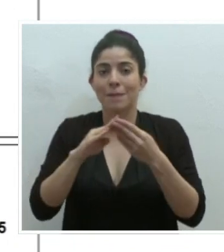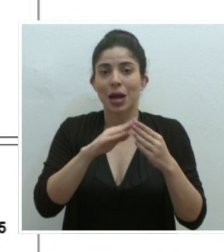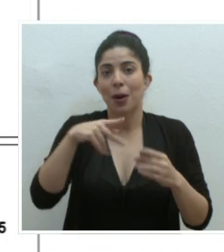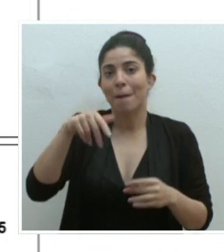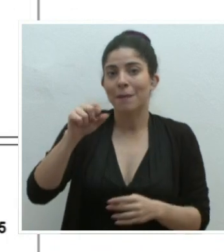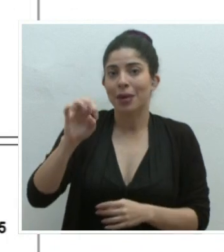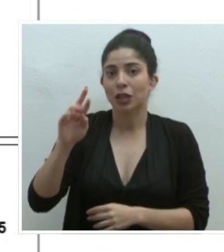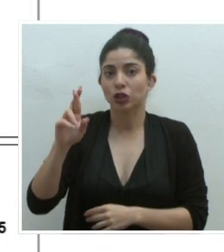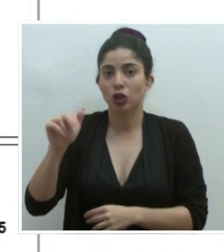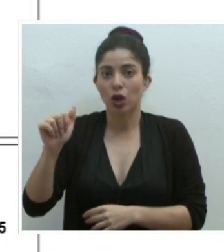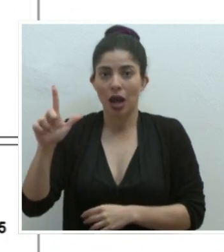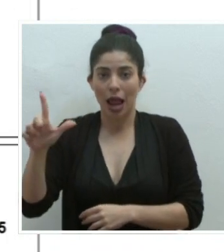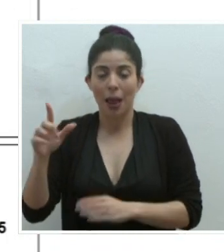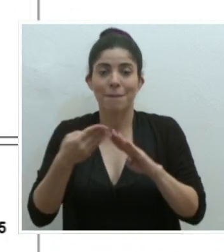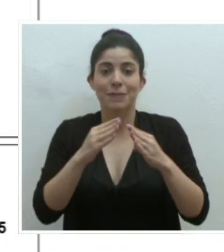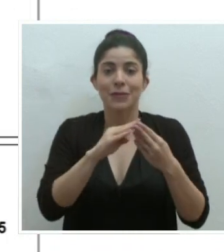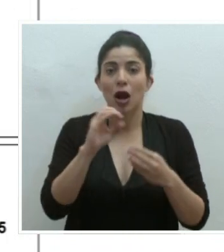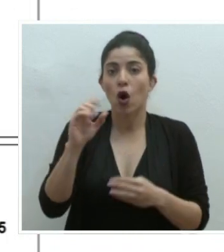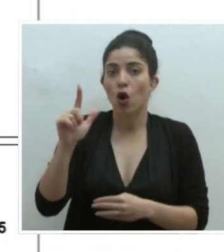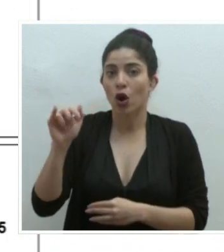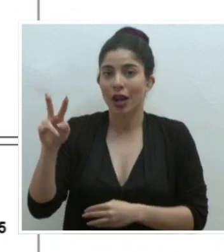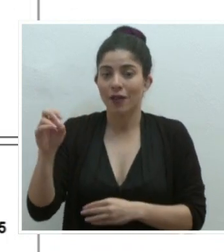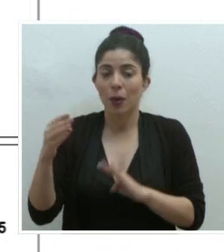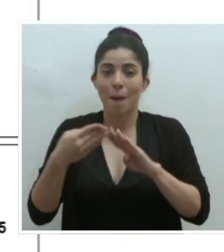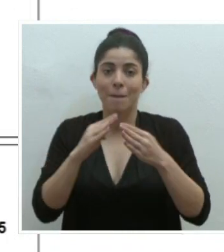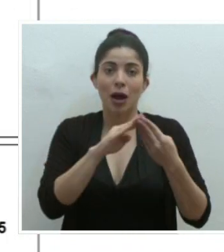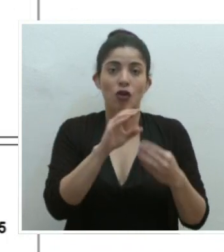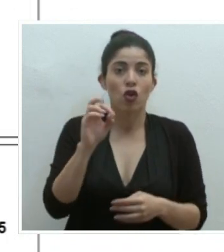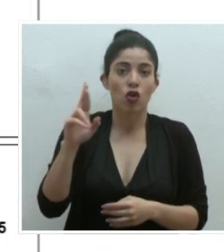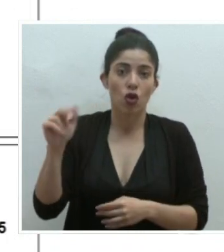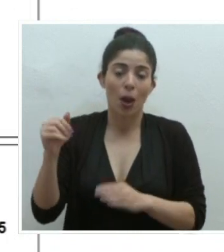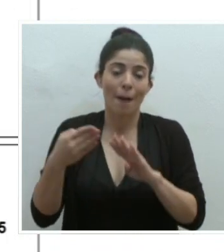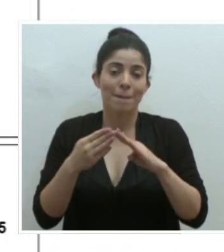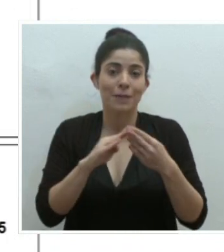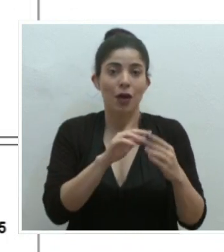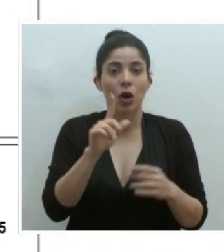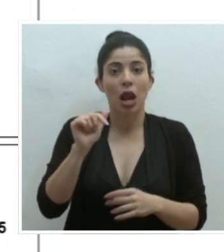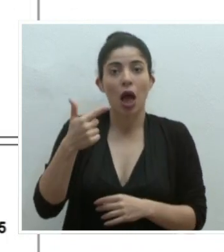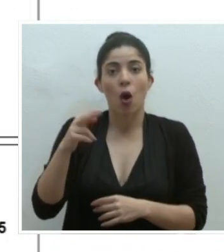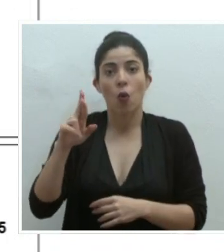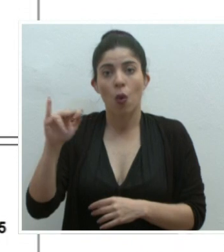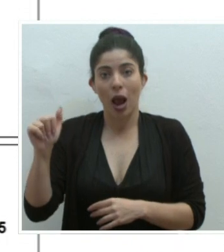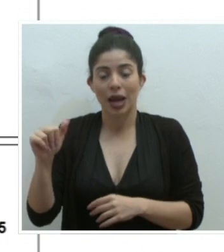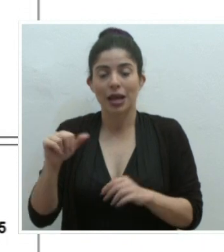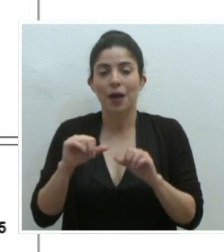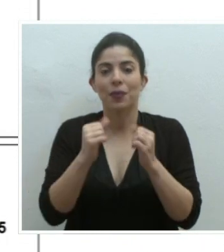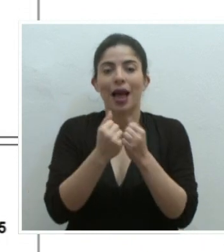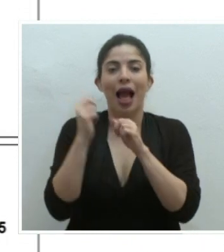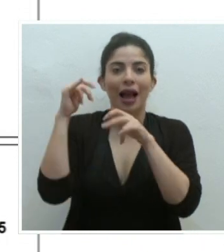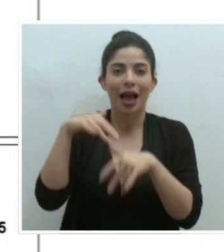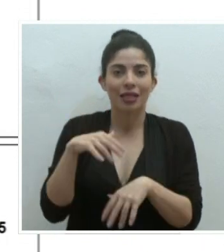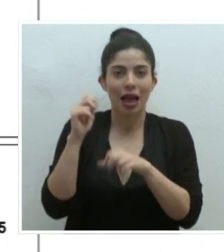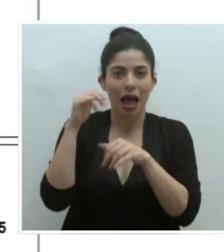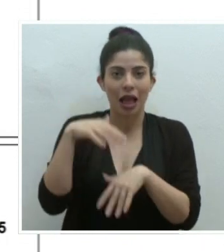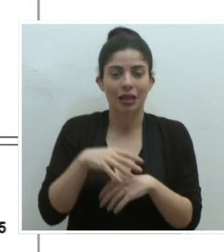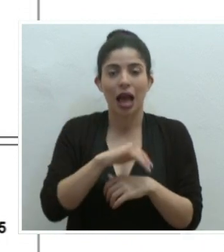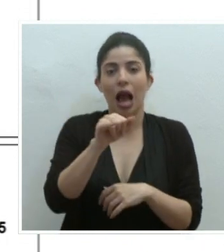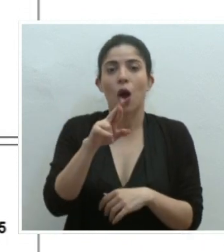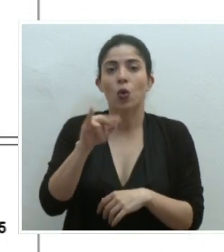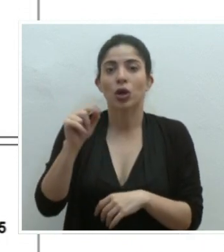Pastoral, Barrio Olivo, Barrio Dora, Barrio La Guaria, sector de Catarata, Jaurí